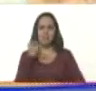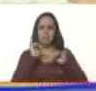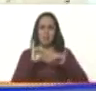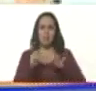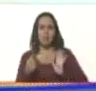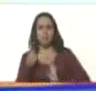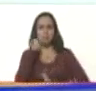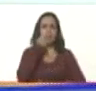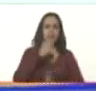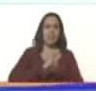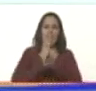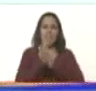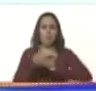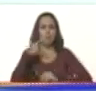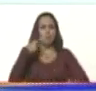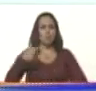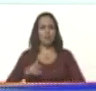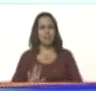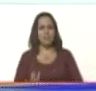acabó políticamente, ¿ves?